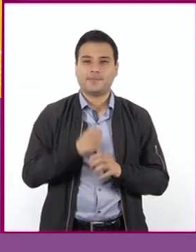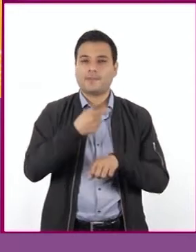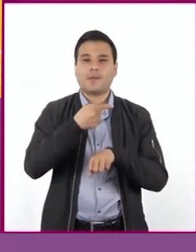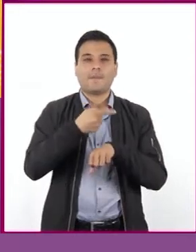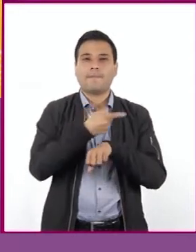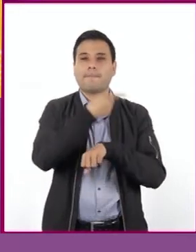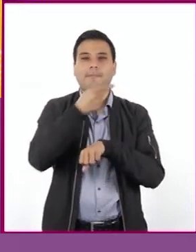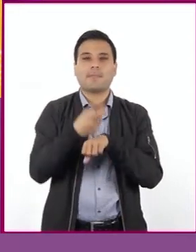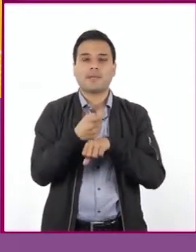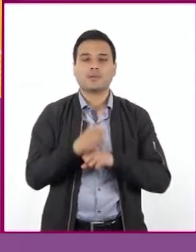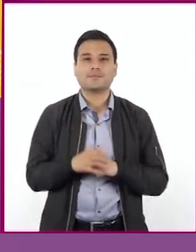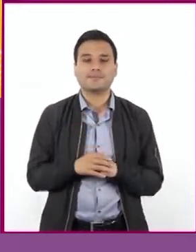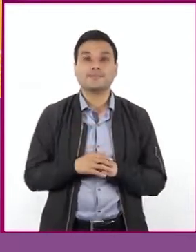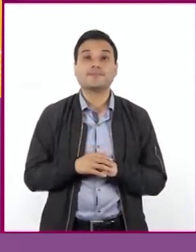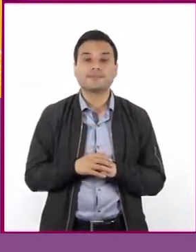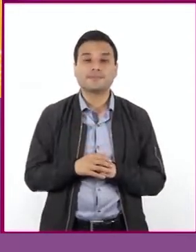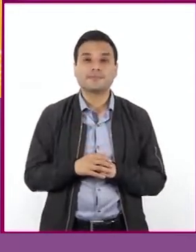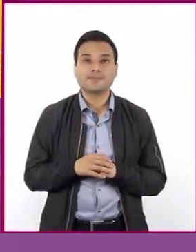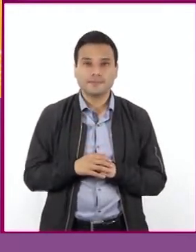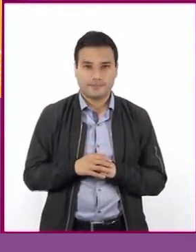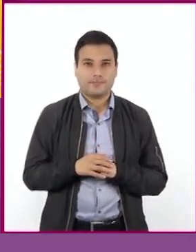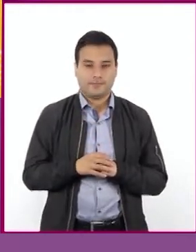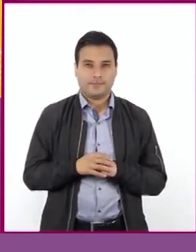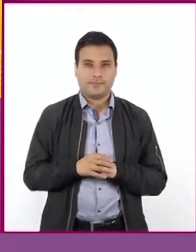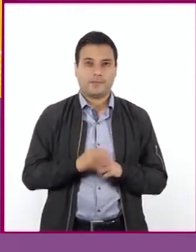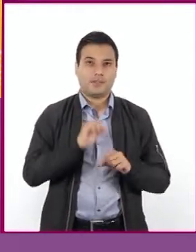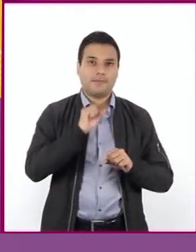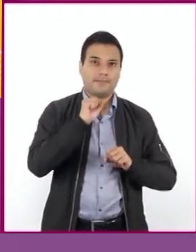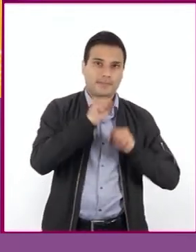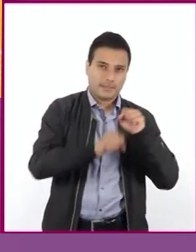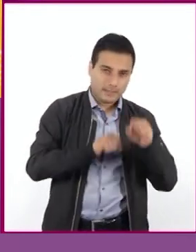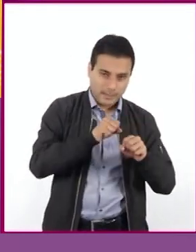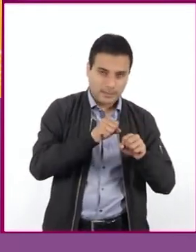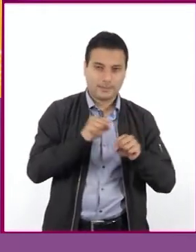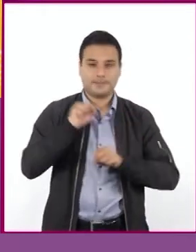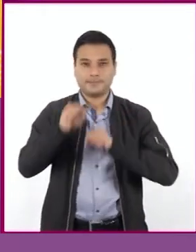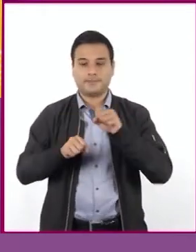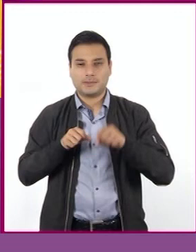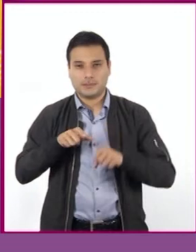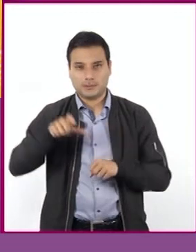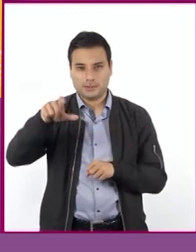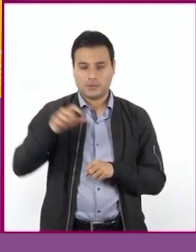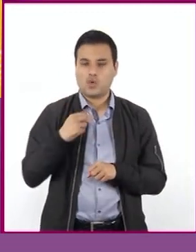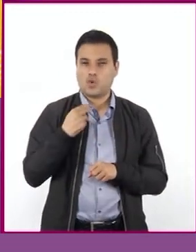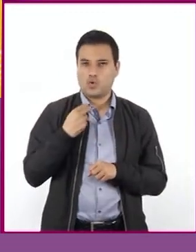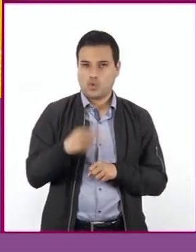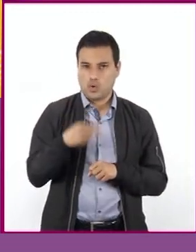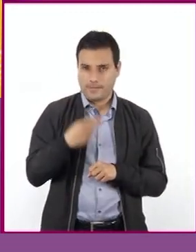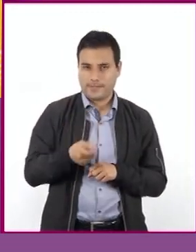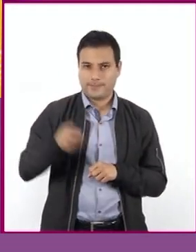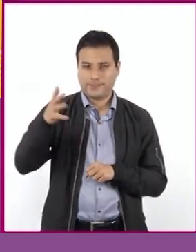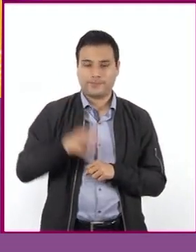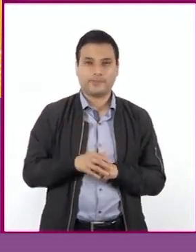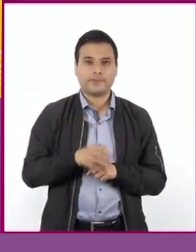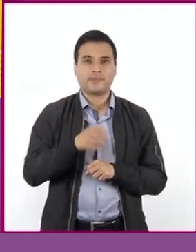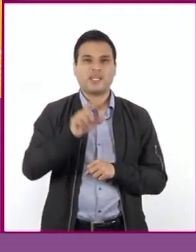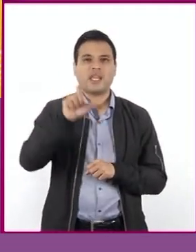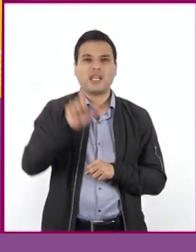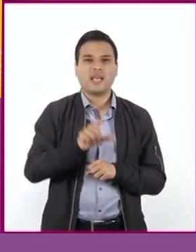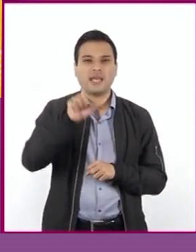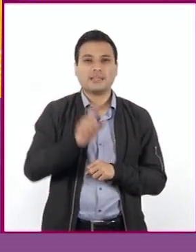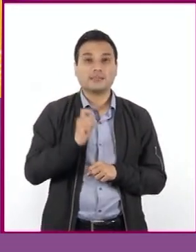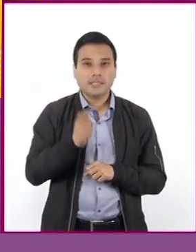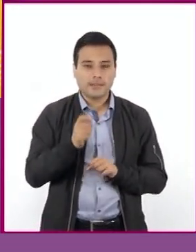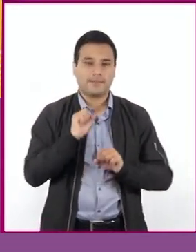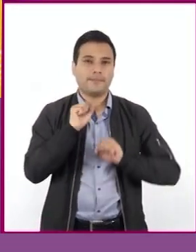haremos es darle nombre a las incógnitas. Llamaremos a x al número de bicicletas y